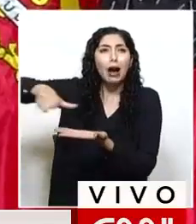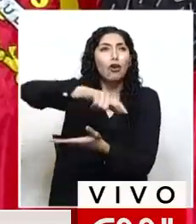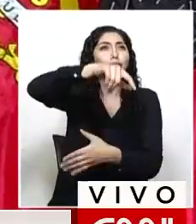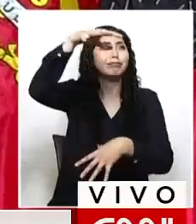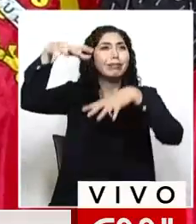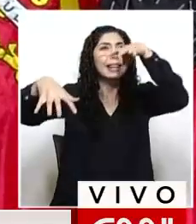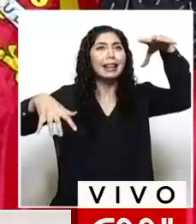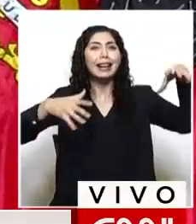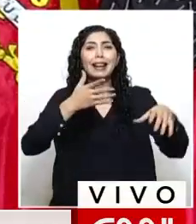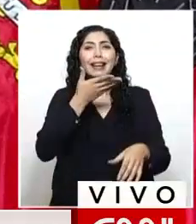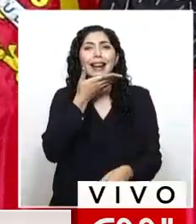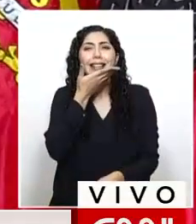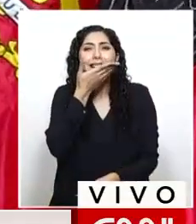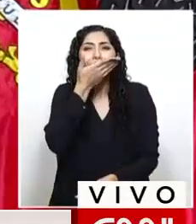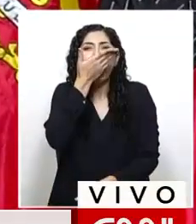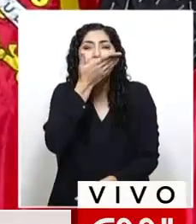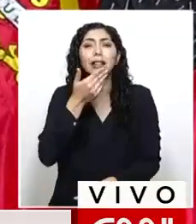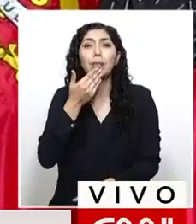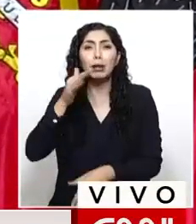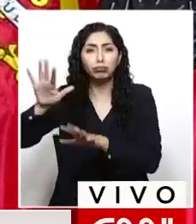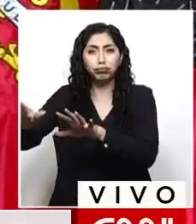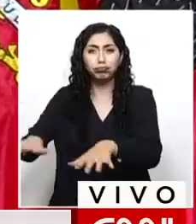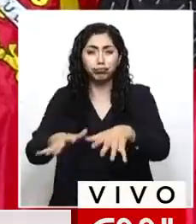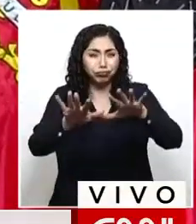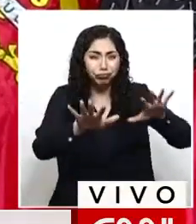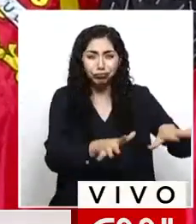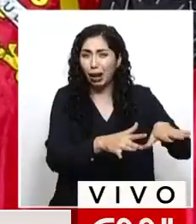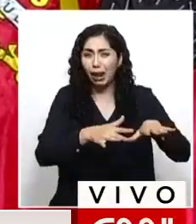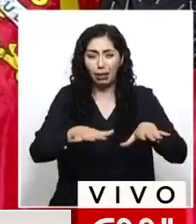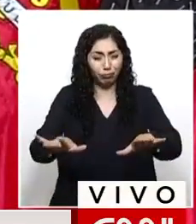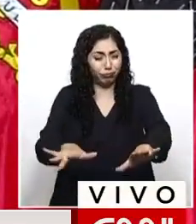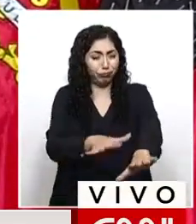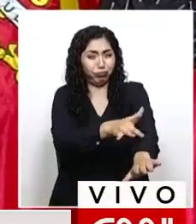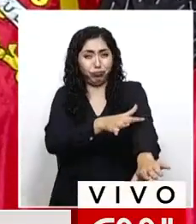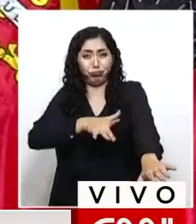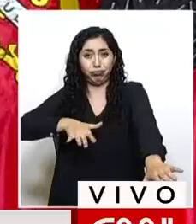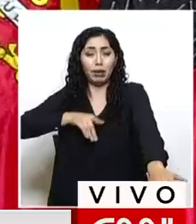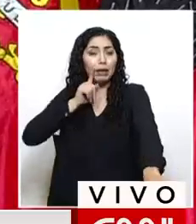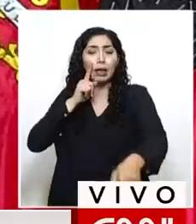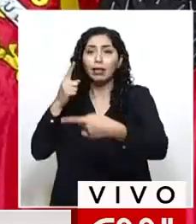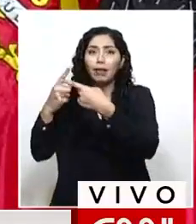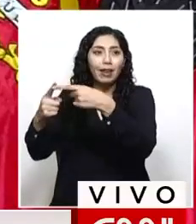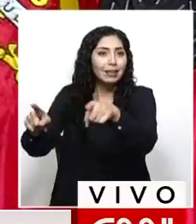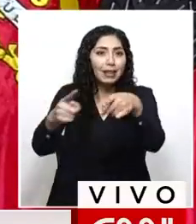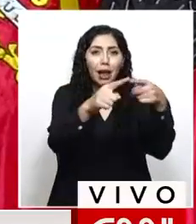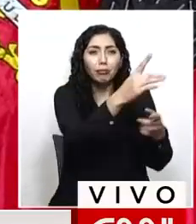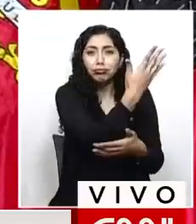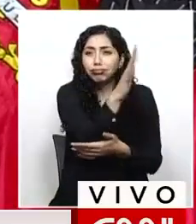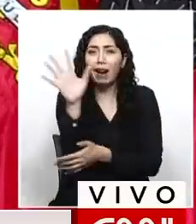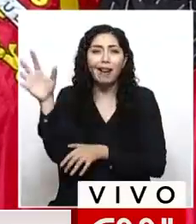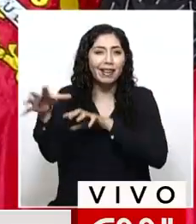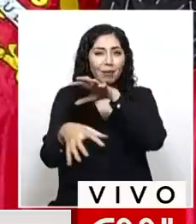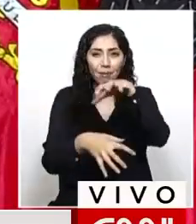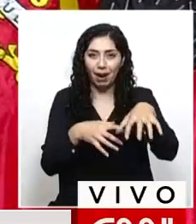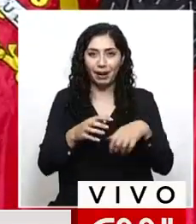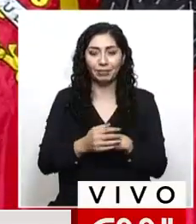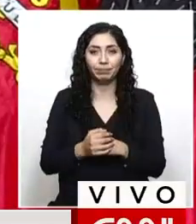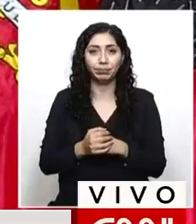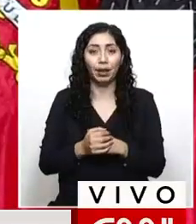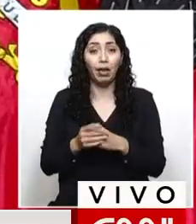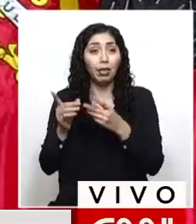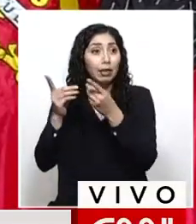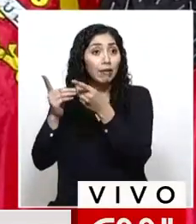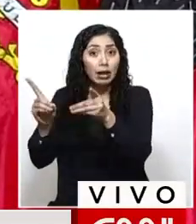larga costa oceánica, todo poblado de una rica biodiversidad. Si hablamos de diversidad, con una sola